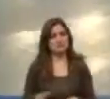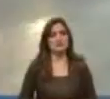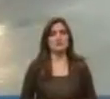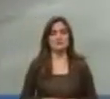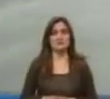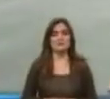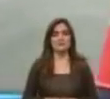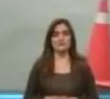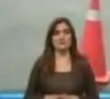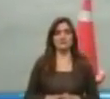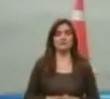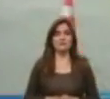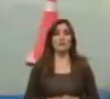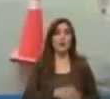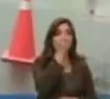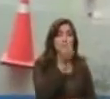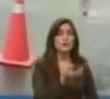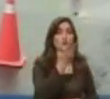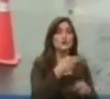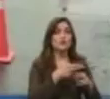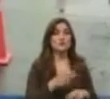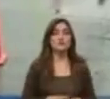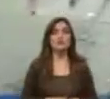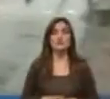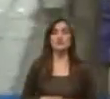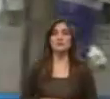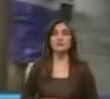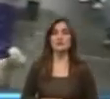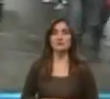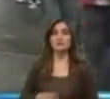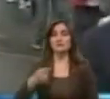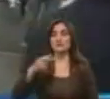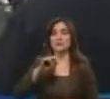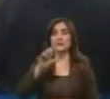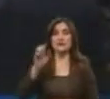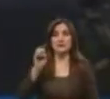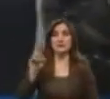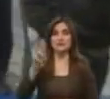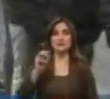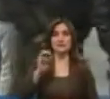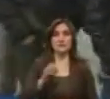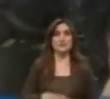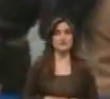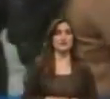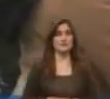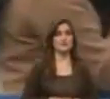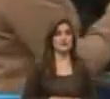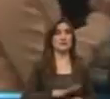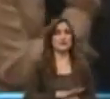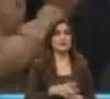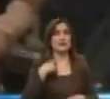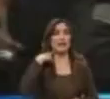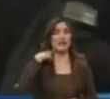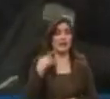a ver otros usuarios que dicen, señor, buenos días, ¿cuál es su nombre? Guillermo Carrillo. ¿Le ha afectado este paro de actividades a usted? Claro, sí.